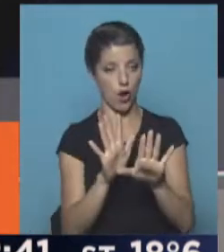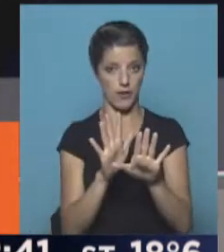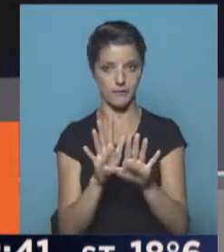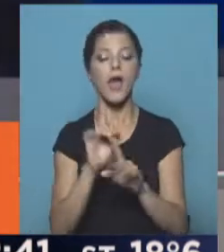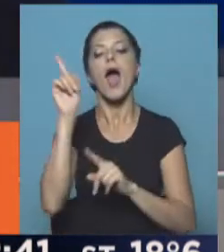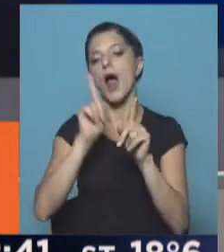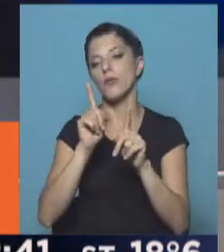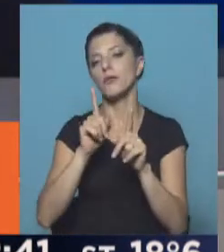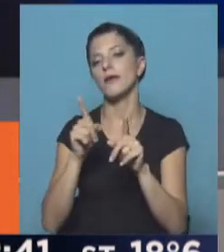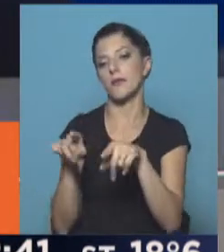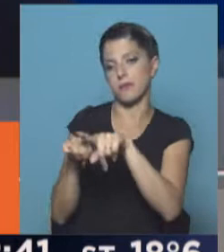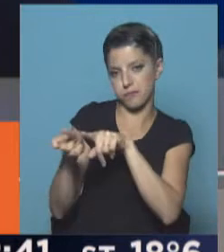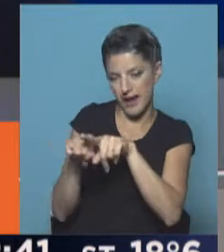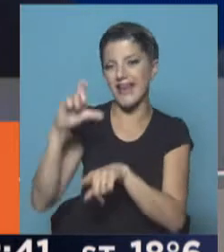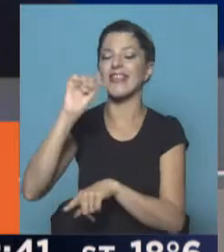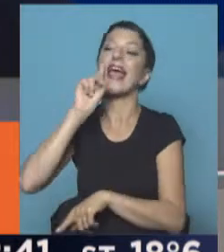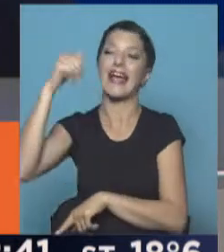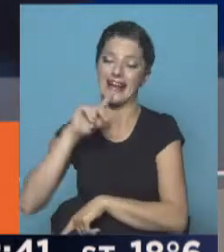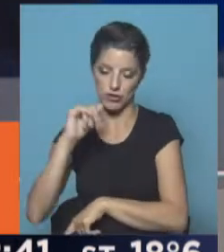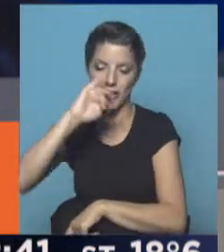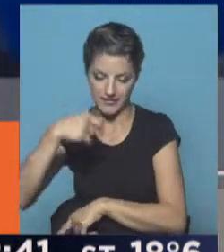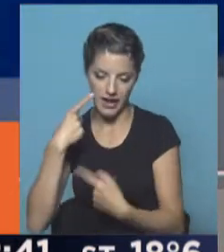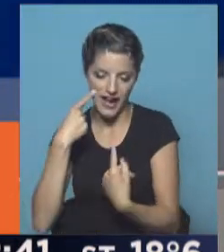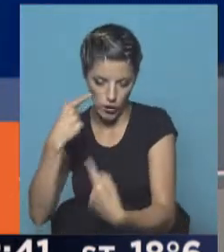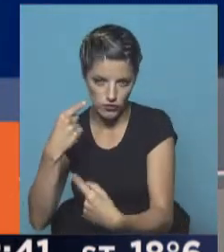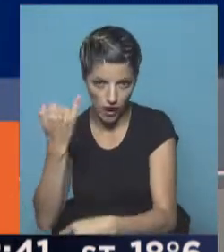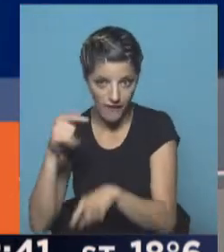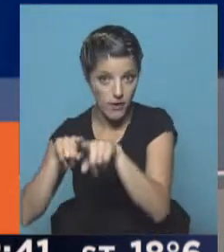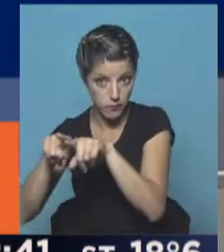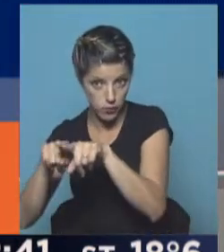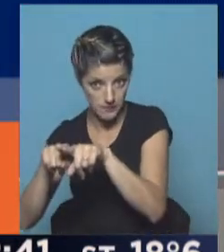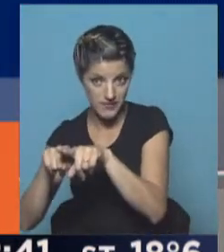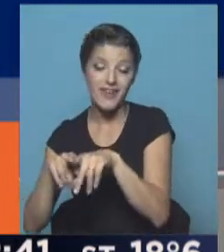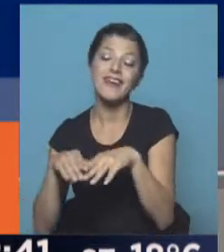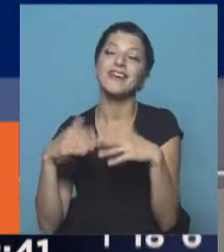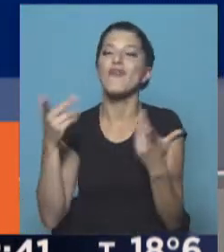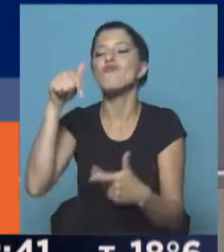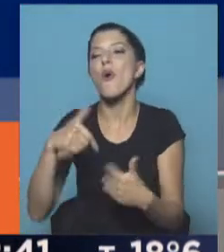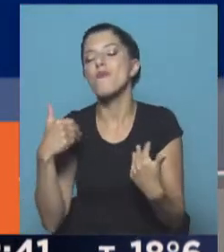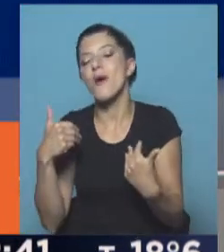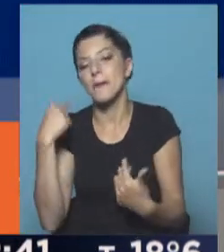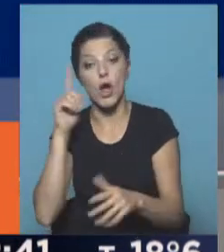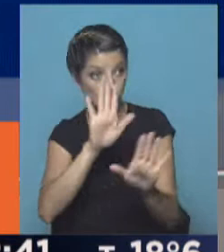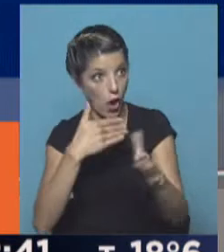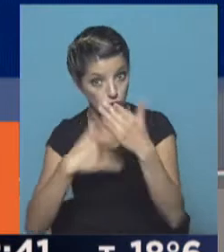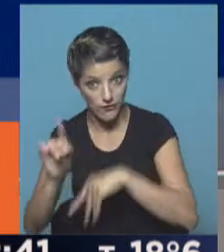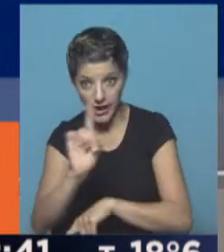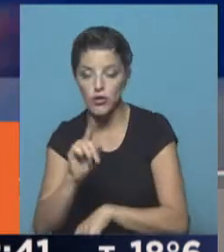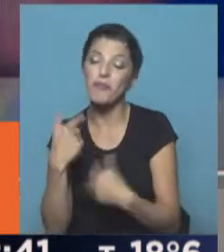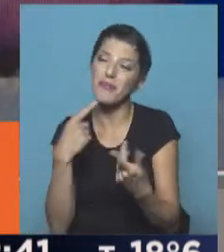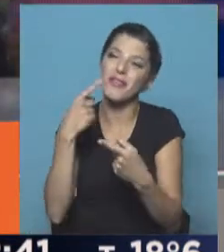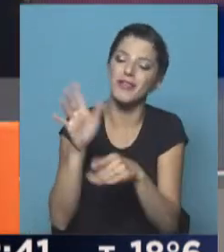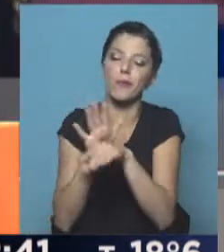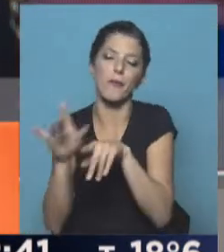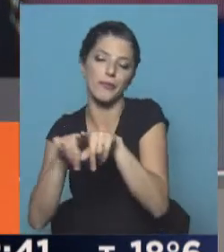que admitió Clinton después de varios meses de negarlas, que podrían considerarse hoy, y con esto no lo justifico, travesuras.